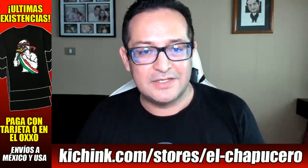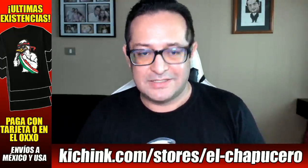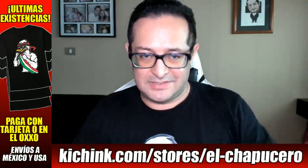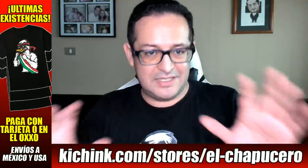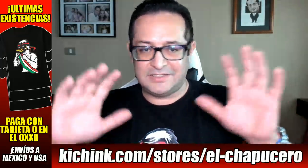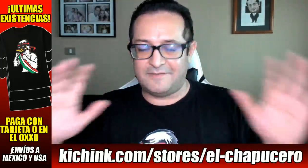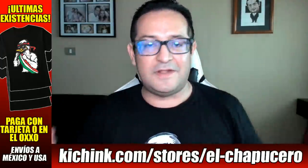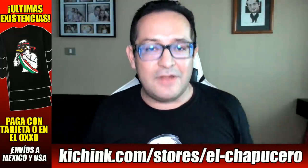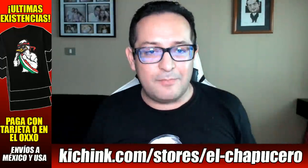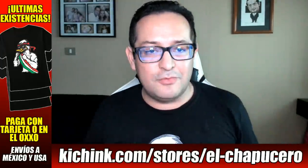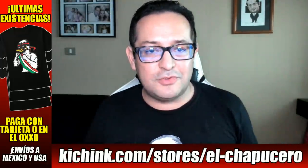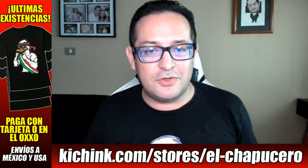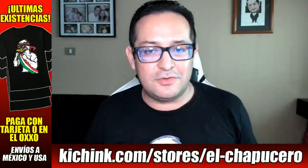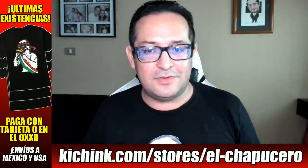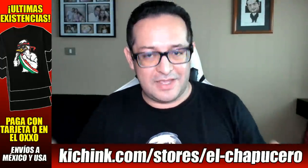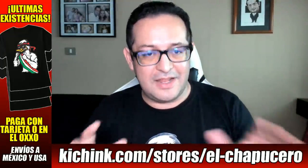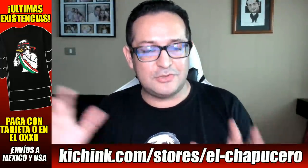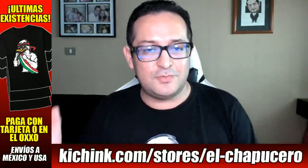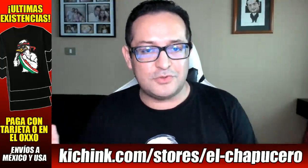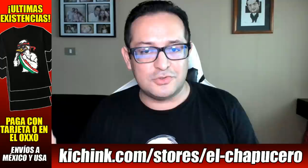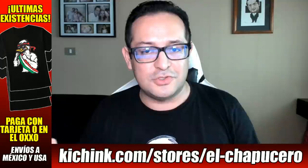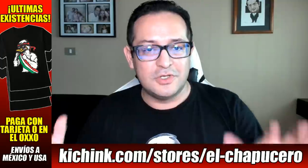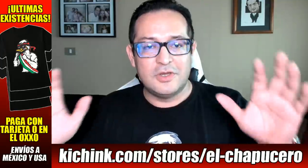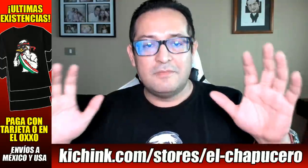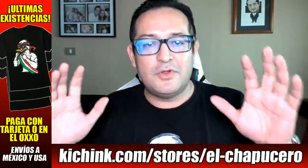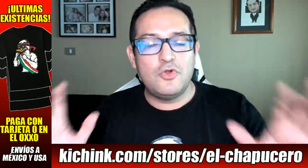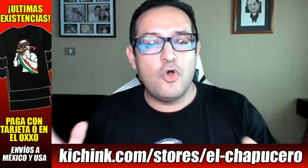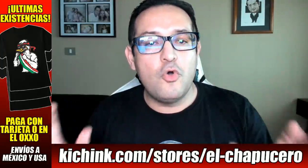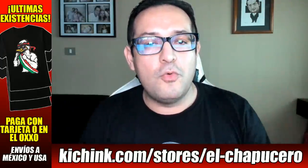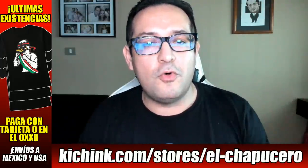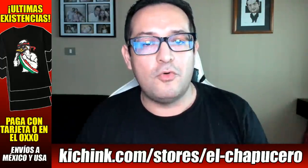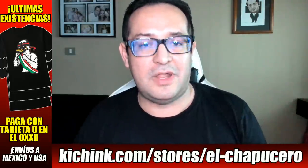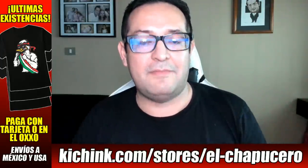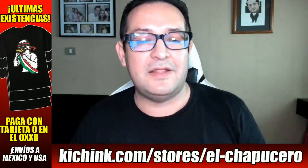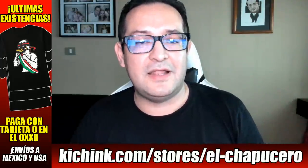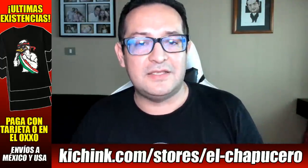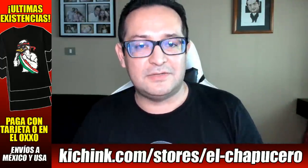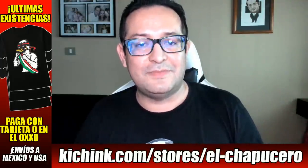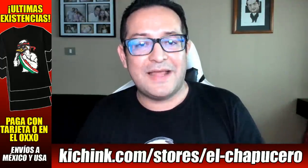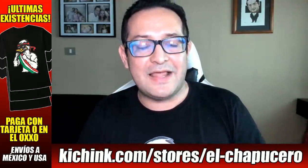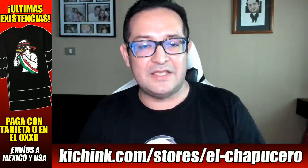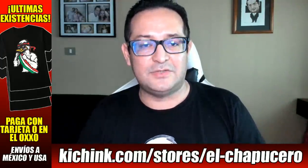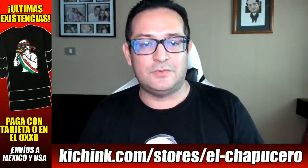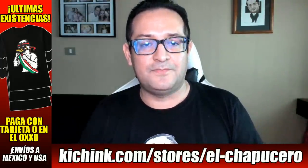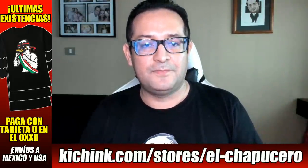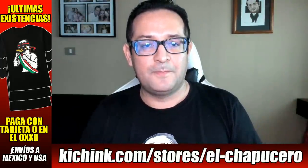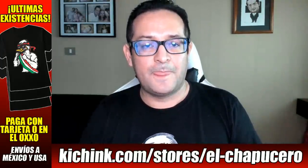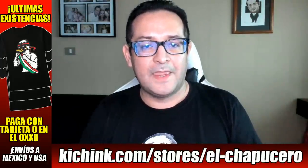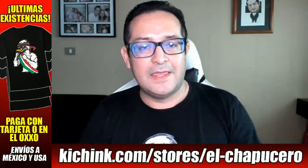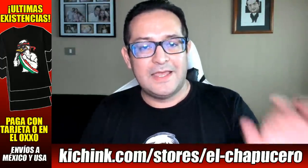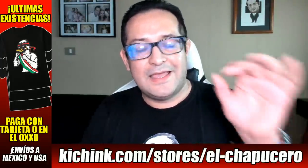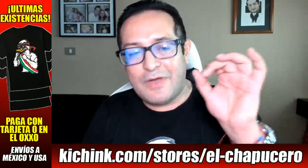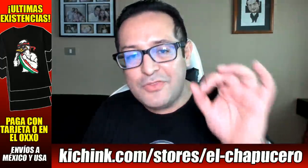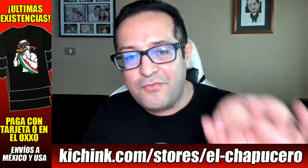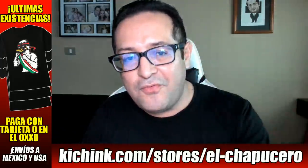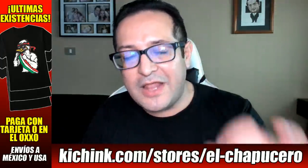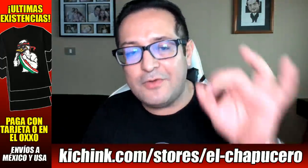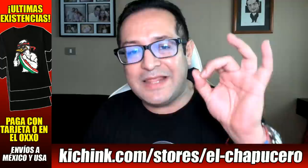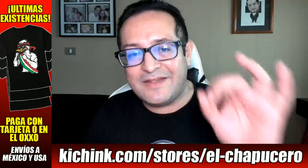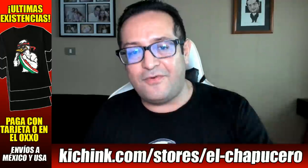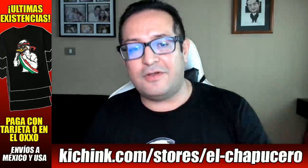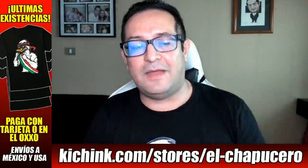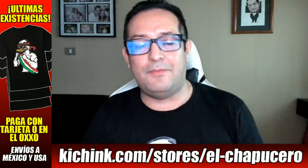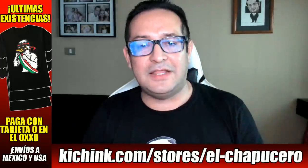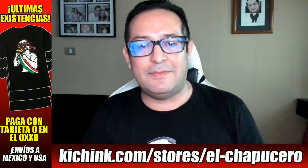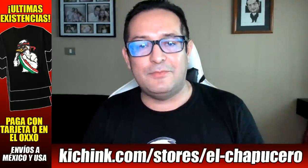si se frenó la producción en esos pozos pero no hubo una vandalismo un vandalismo cuando fue